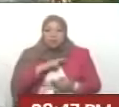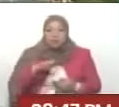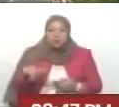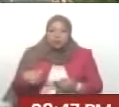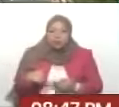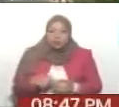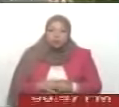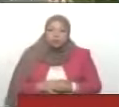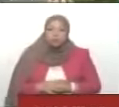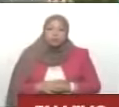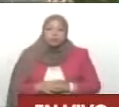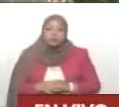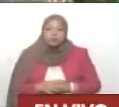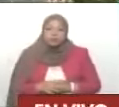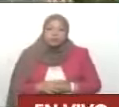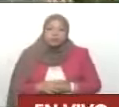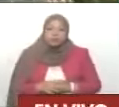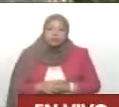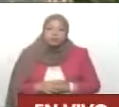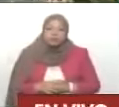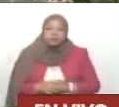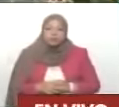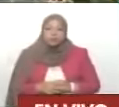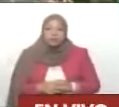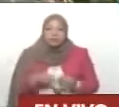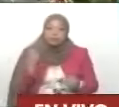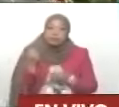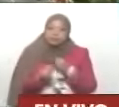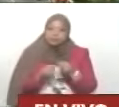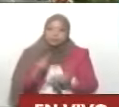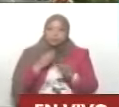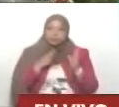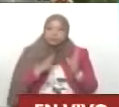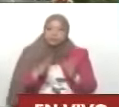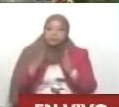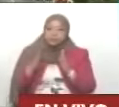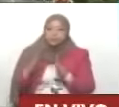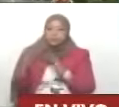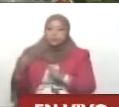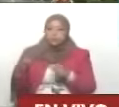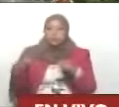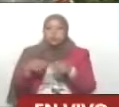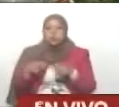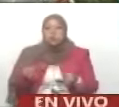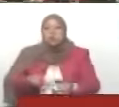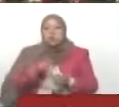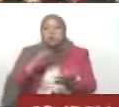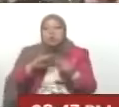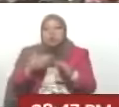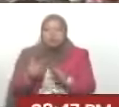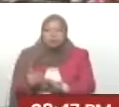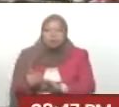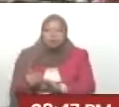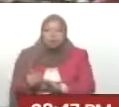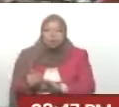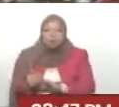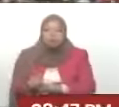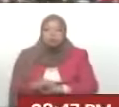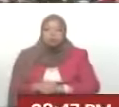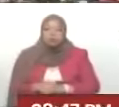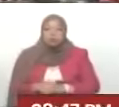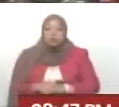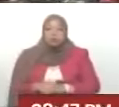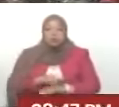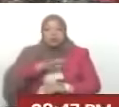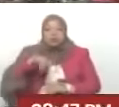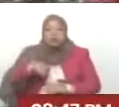Nosotros, como organizadora, primeramente de los consejos comunales, porque nosotros